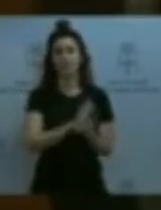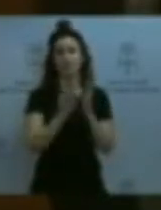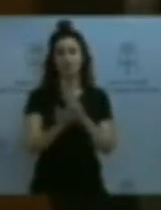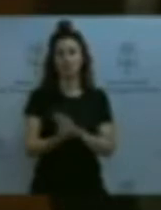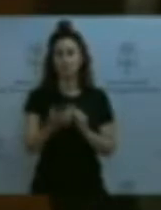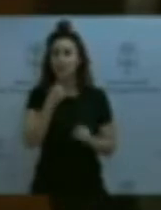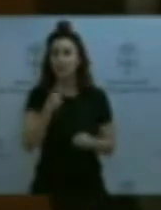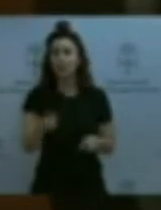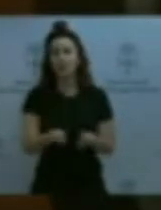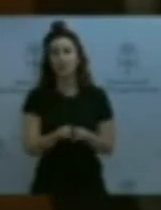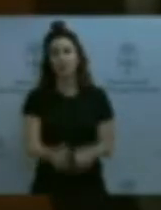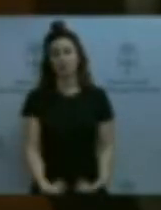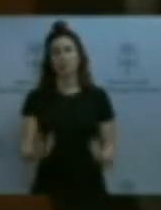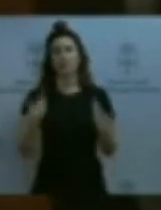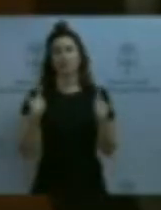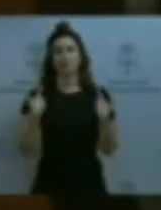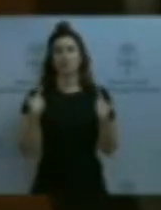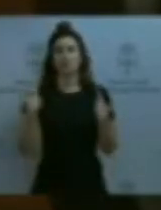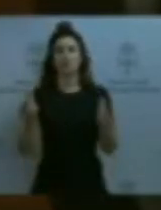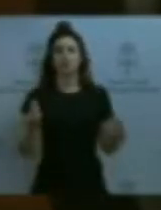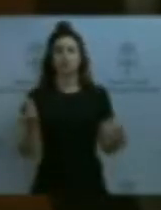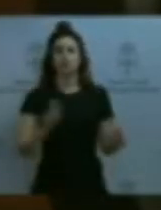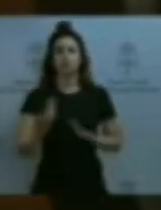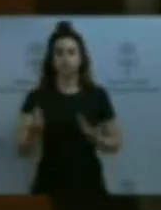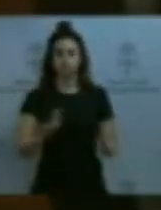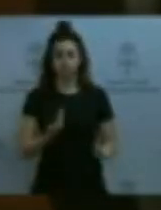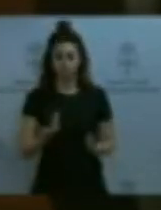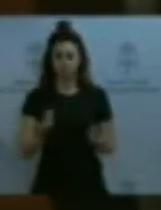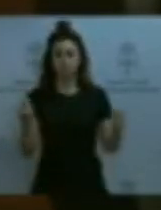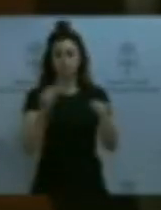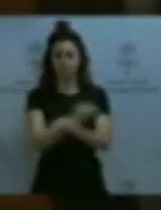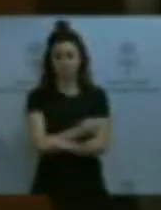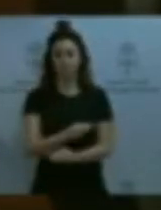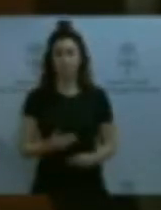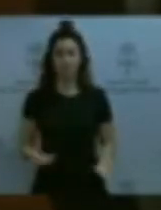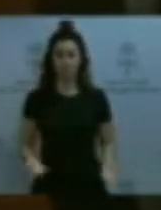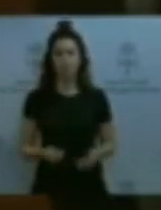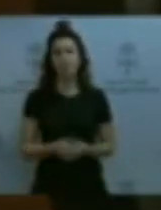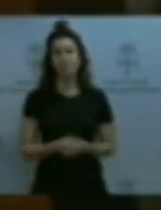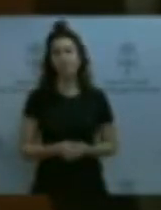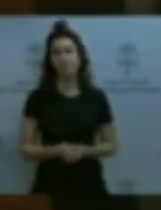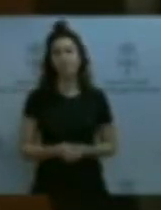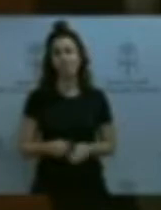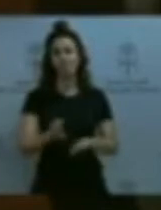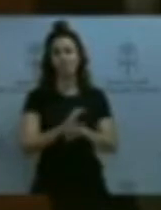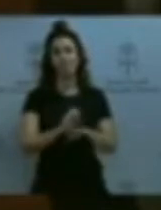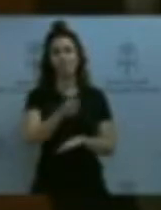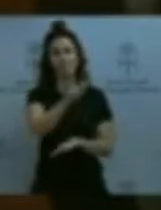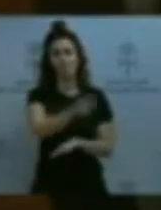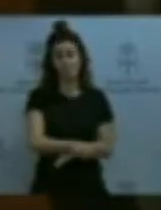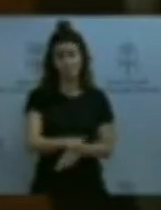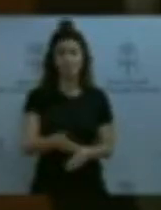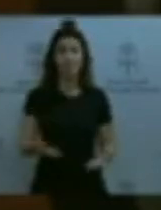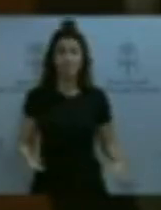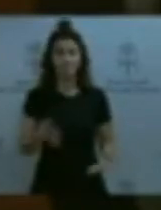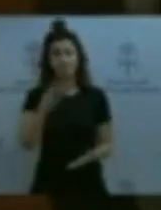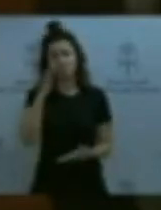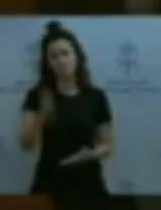esos enfrentamientos o esas disputas mire señor consejero al final la realidad es que la incertidumbre